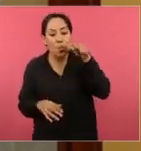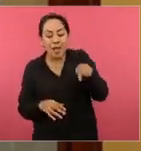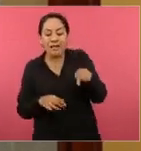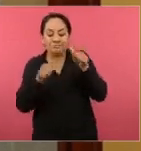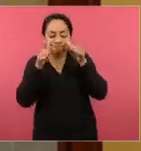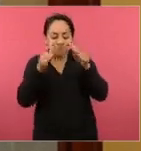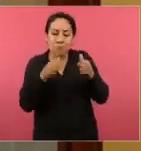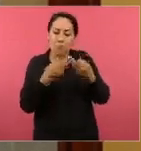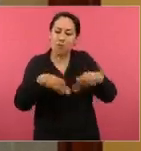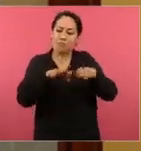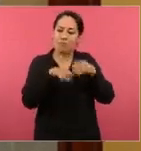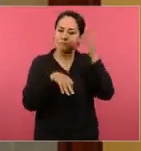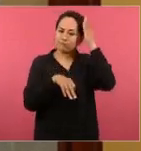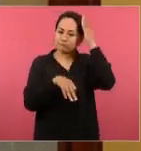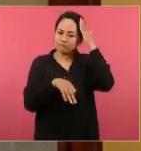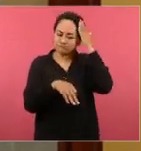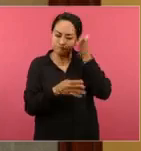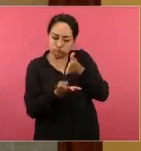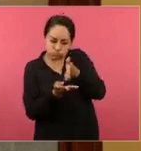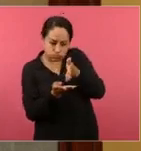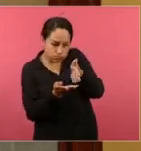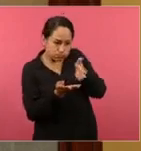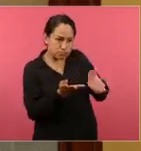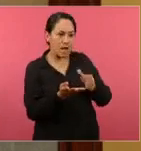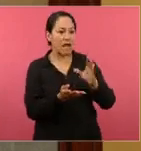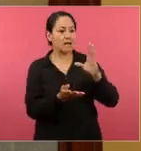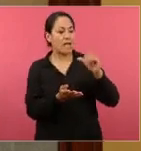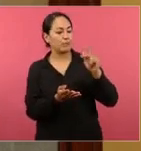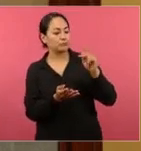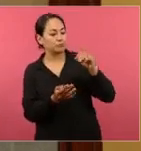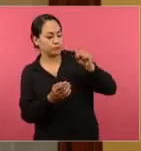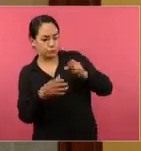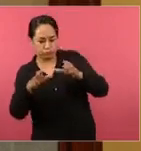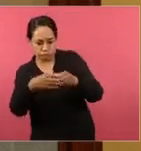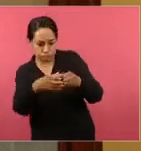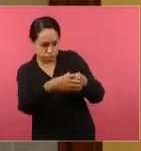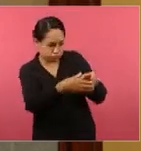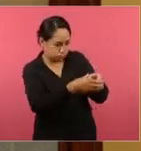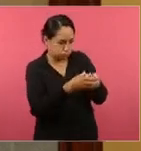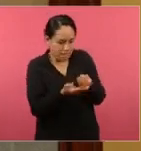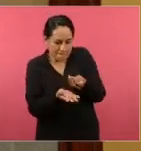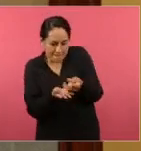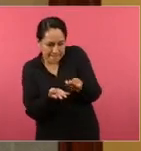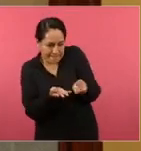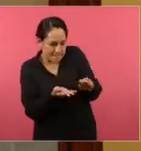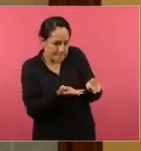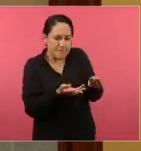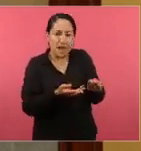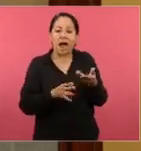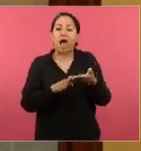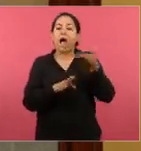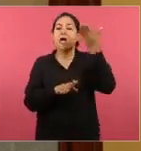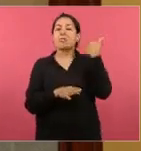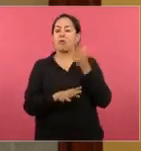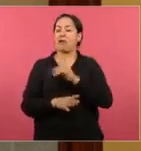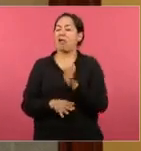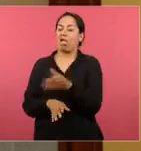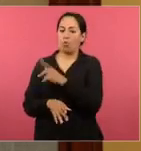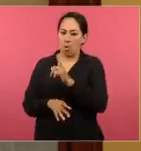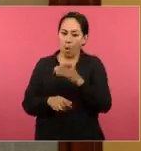los campos formativos y los saberes locales, ojo, que habían sido menospreciados por la escuela, ahí van a